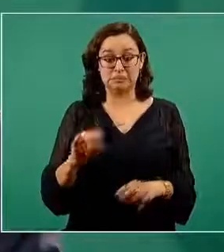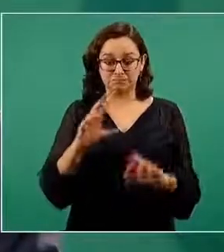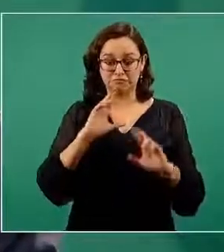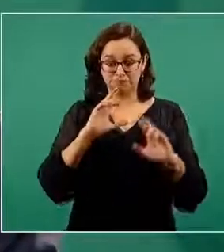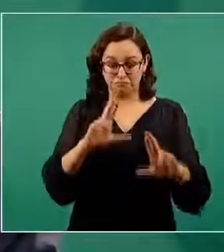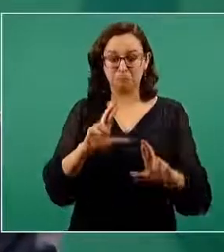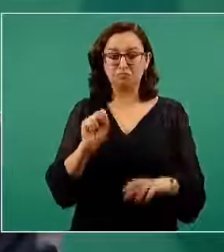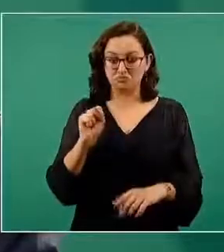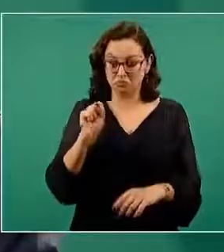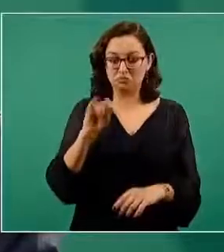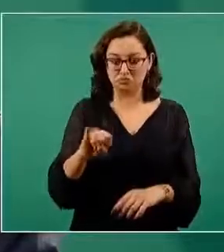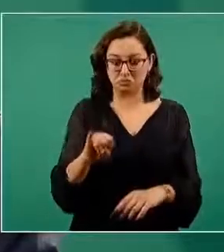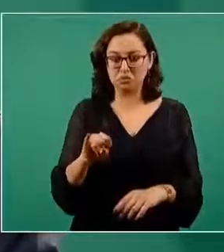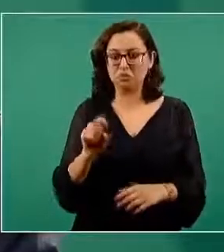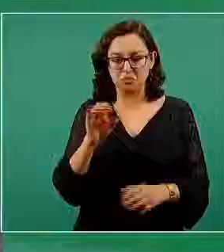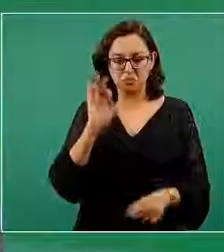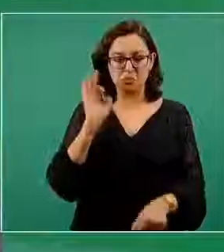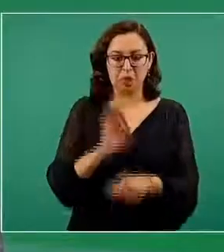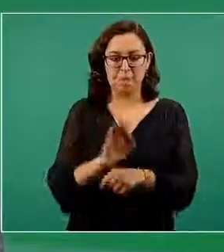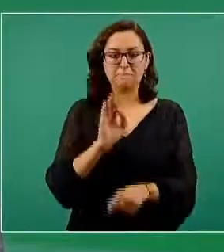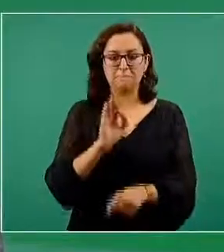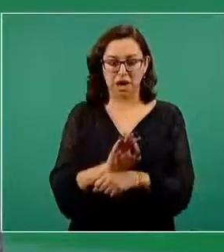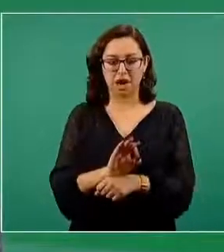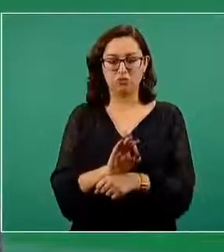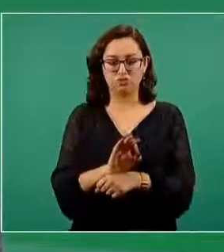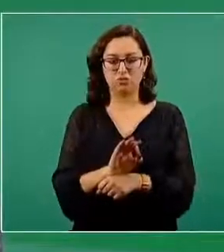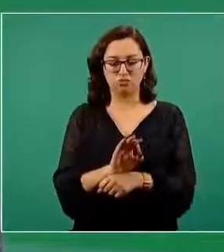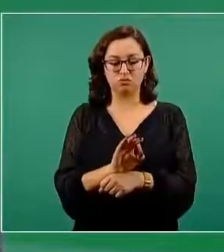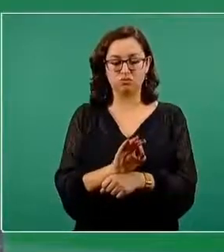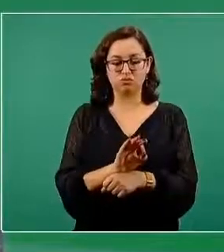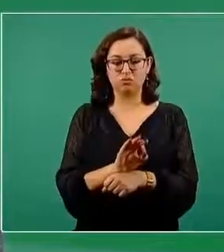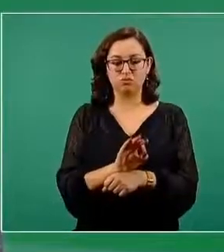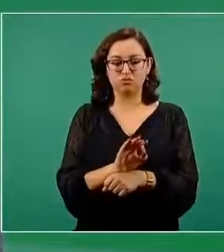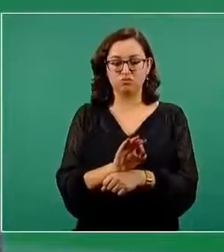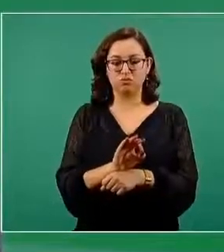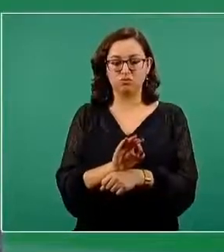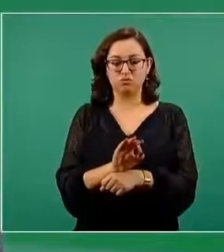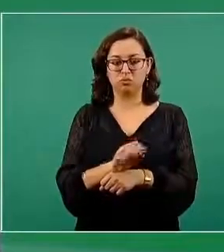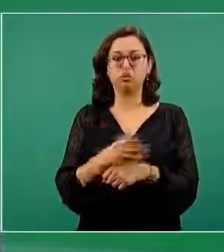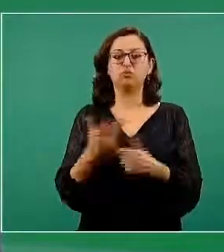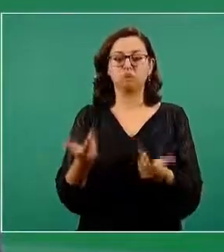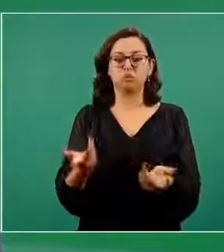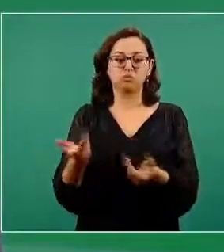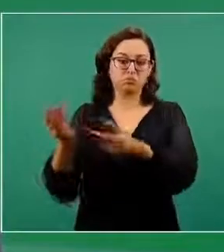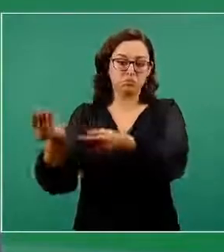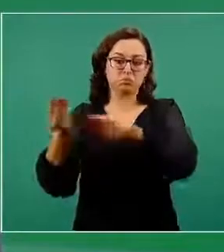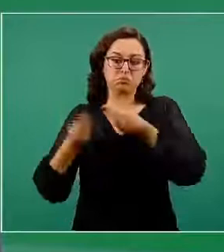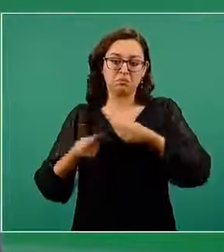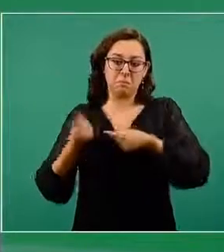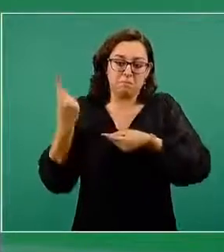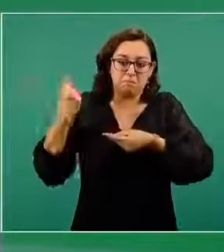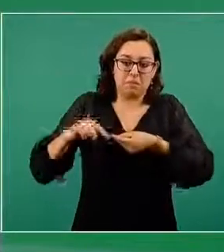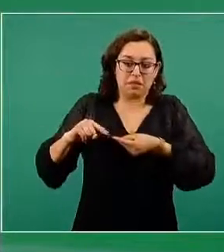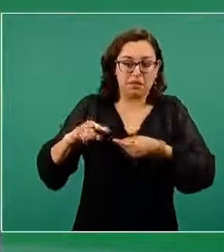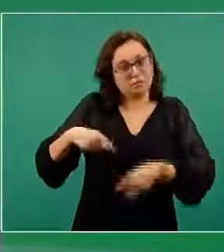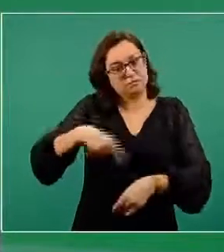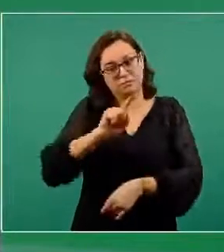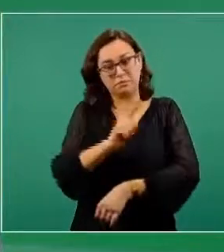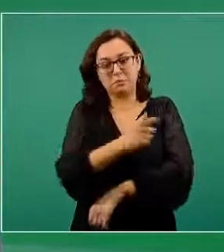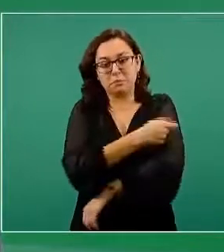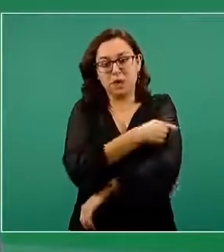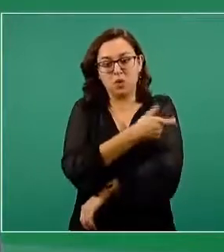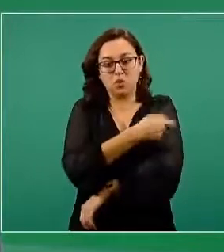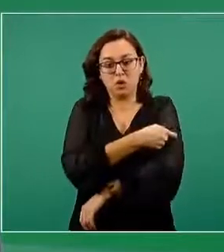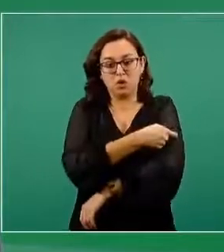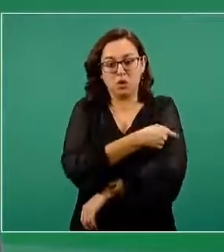lo que los abogadas y abogados le llaman la suspensión provisional o definitiva, son las que nos llegan a nosotros.